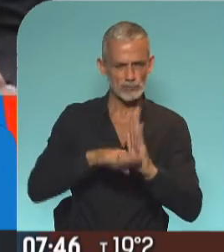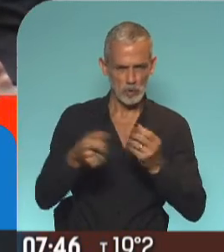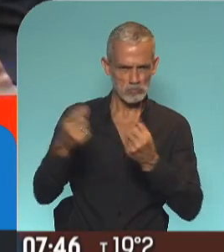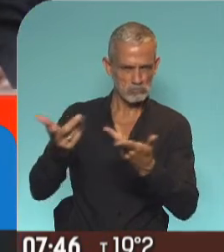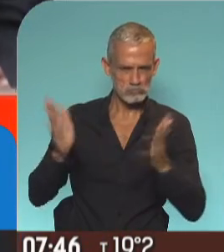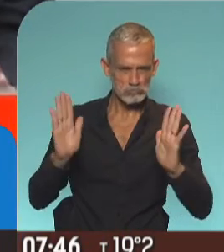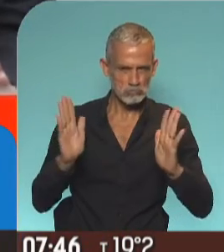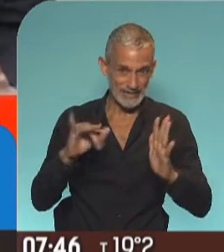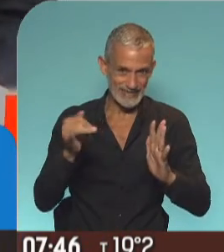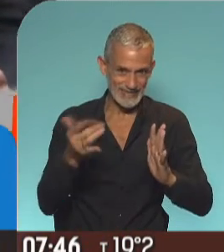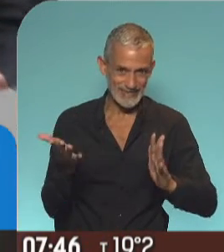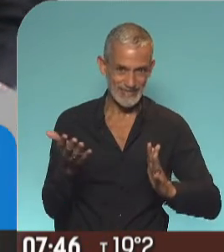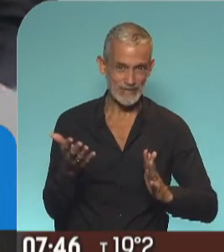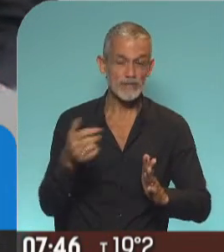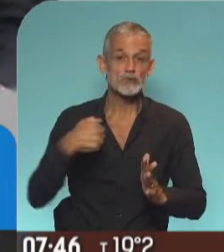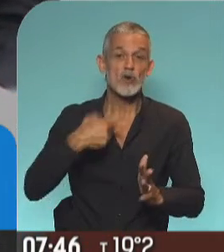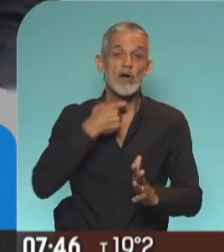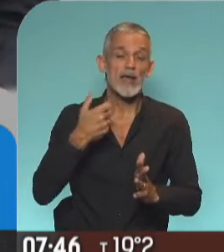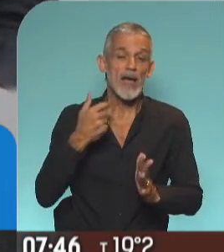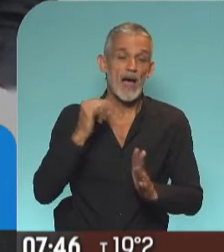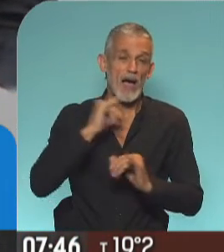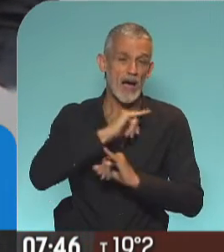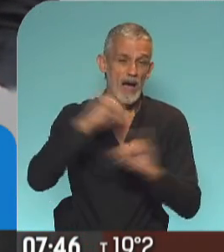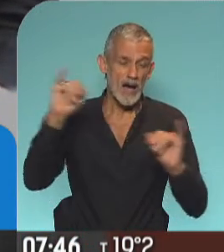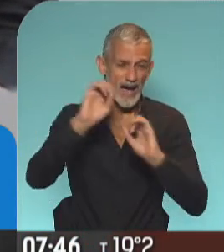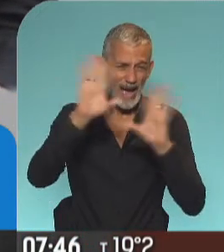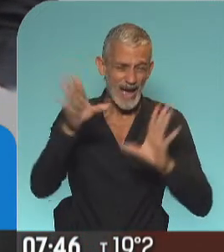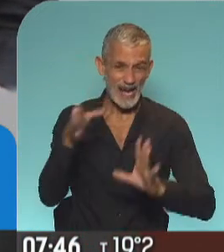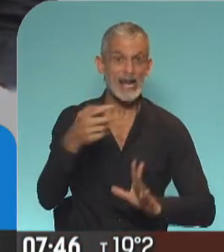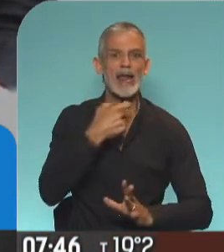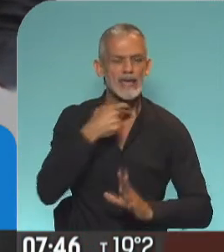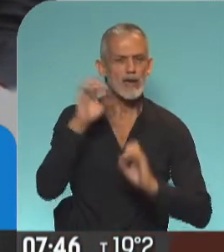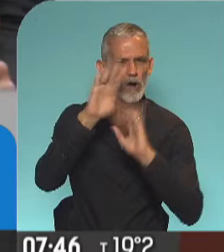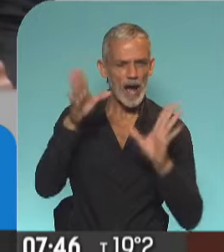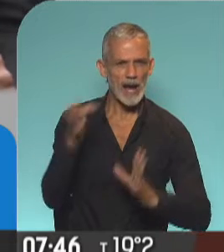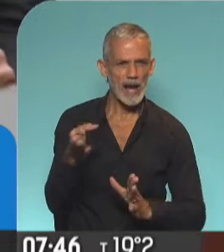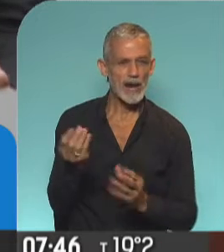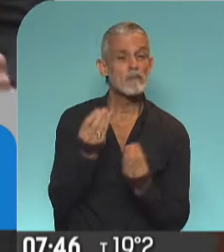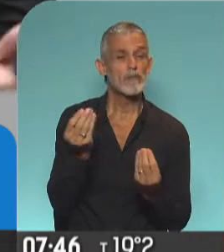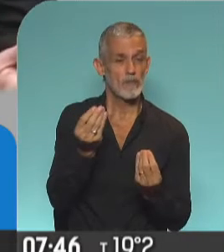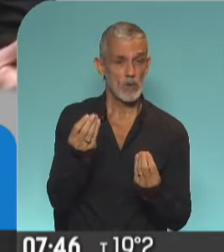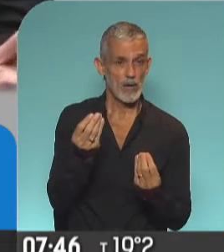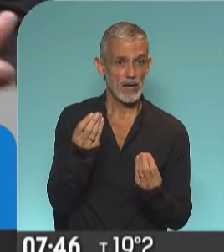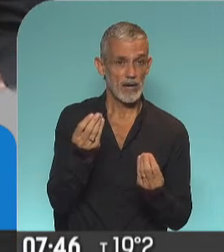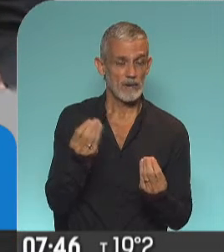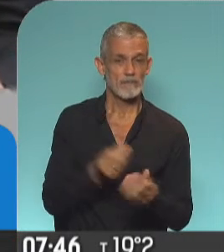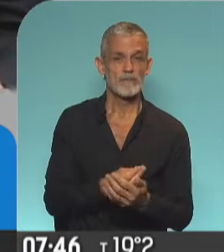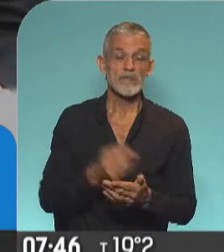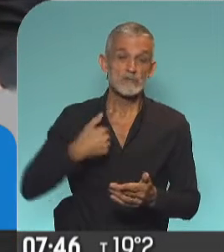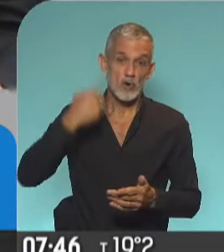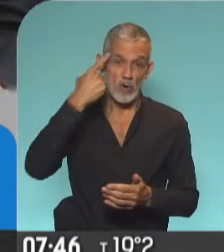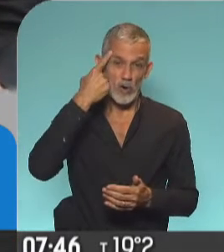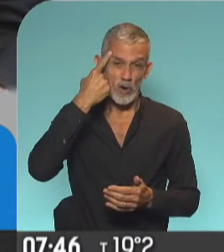Digo, lo que yo quería dejar claro, y quiero dejar claro, porque la verdad que me